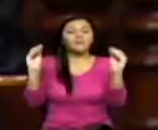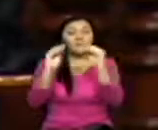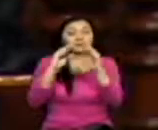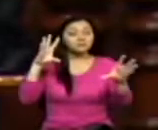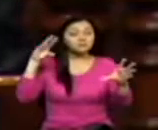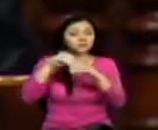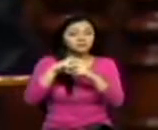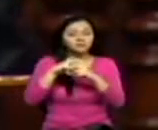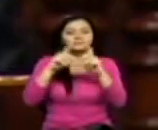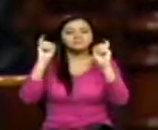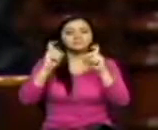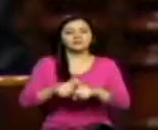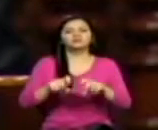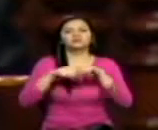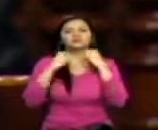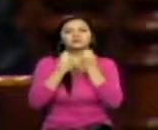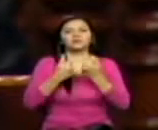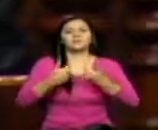la civilización.